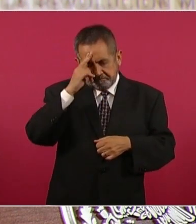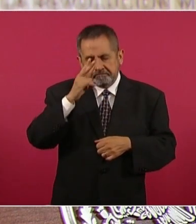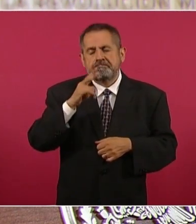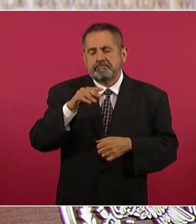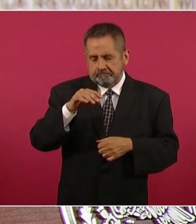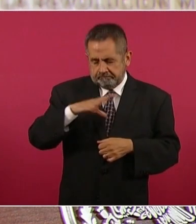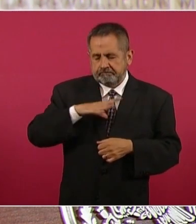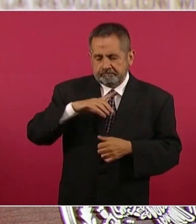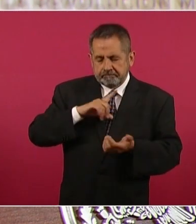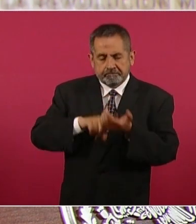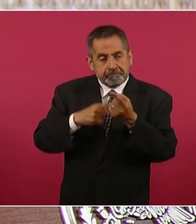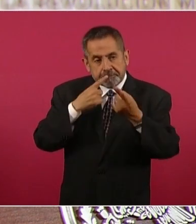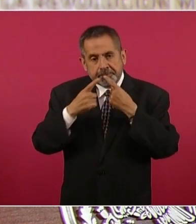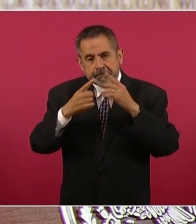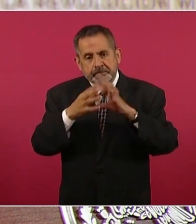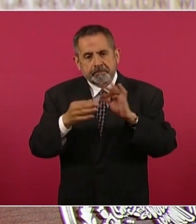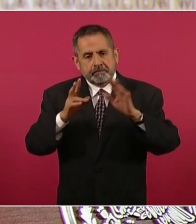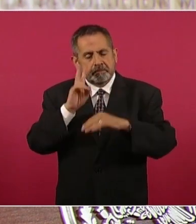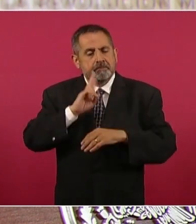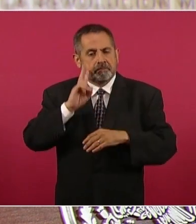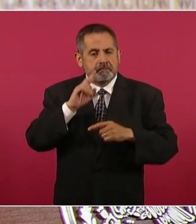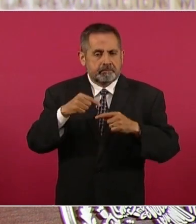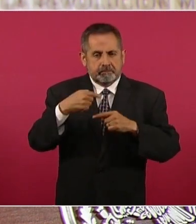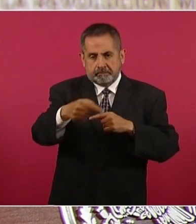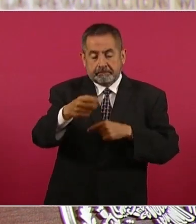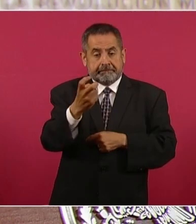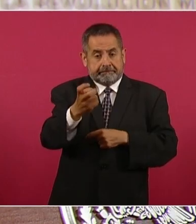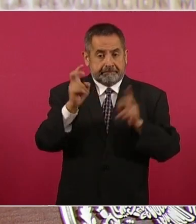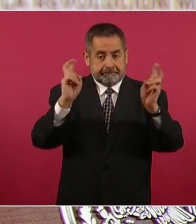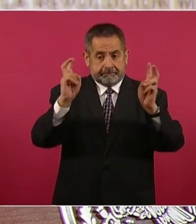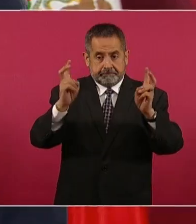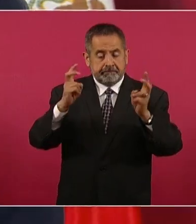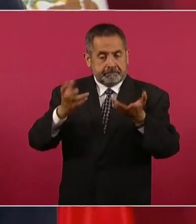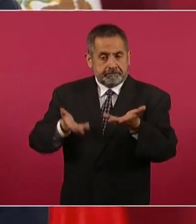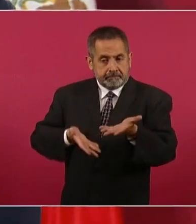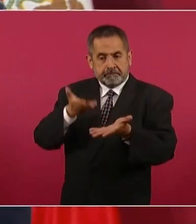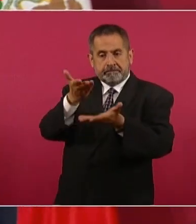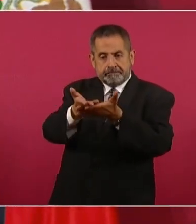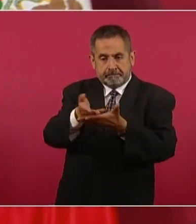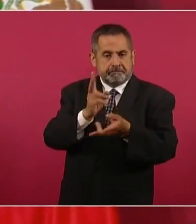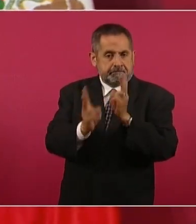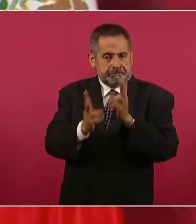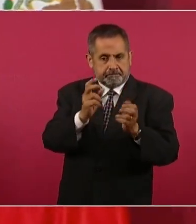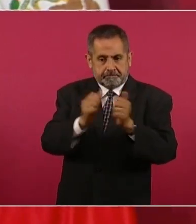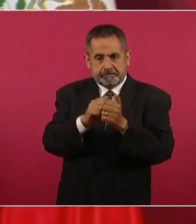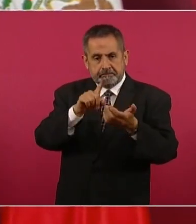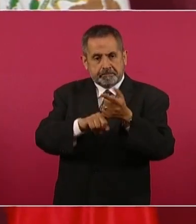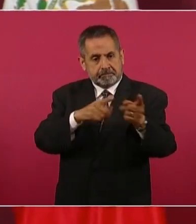mutuamente. Va a ser uno de los temas que le voy a plantear